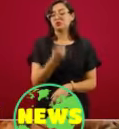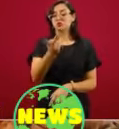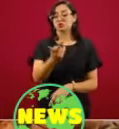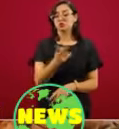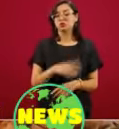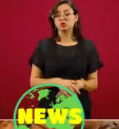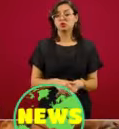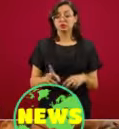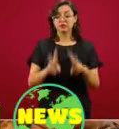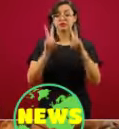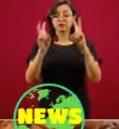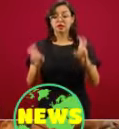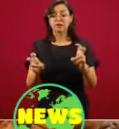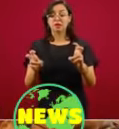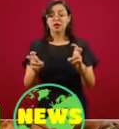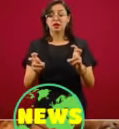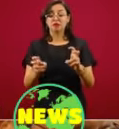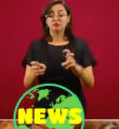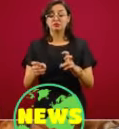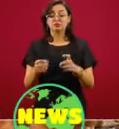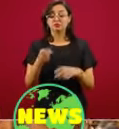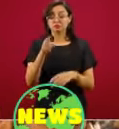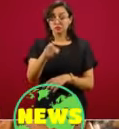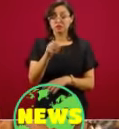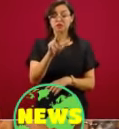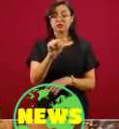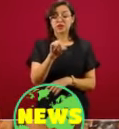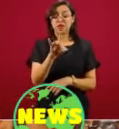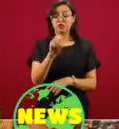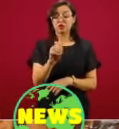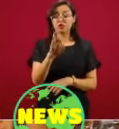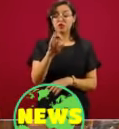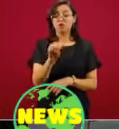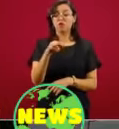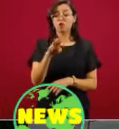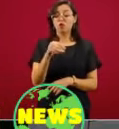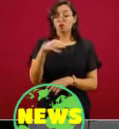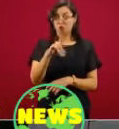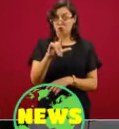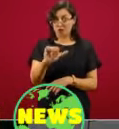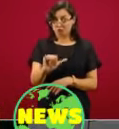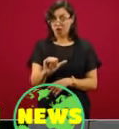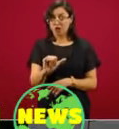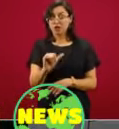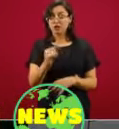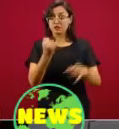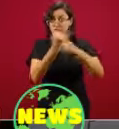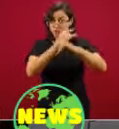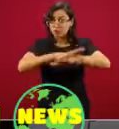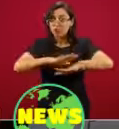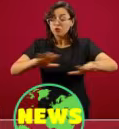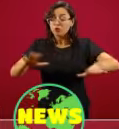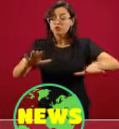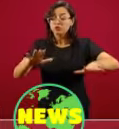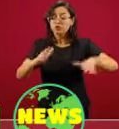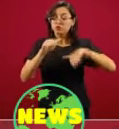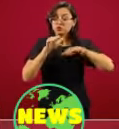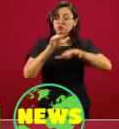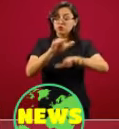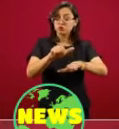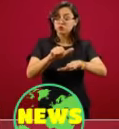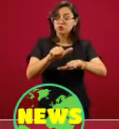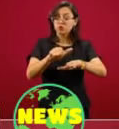en Radio Fórmula? Sí, o sea, sí. Ha habido un análisis